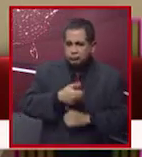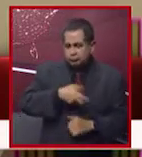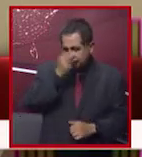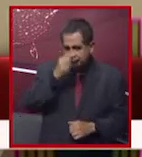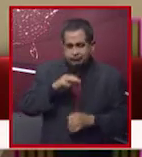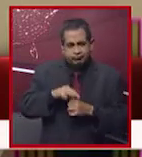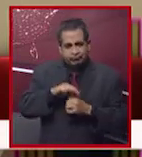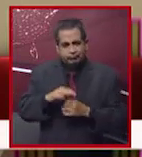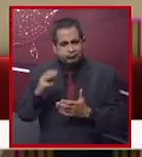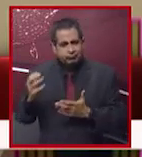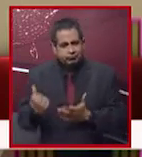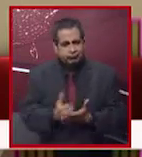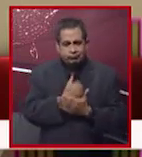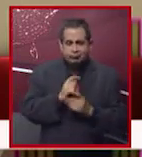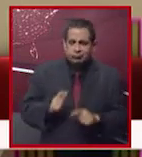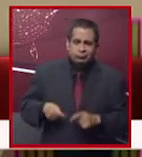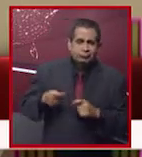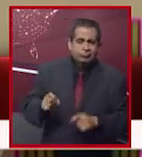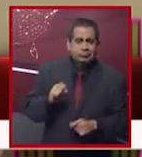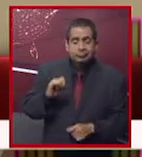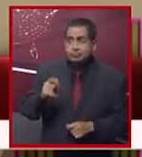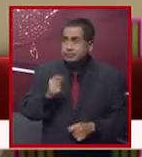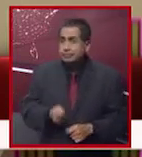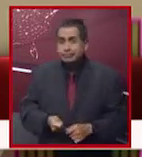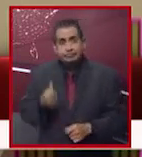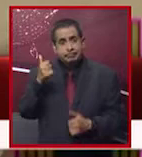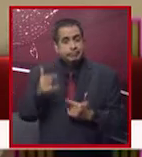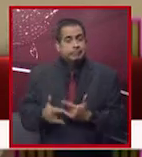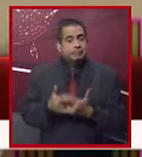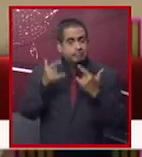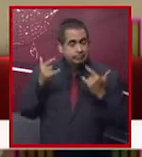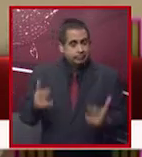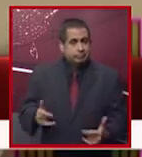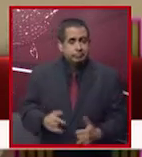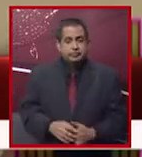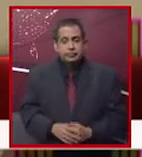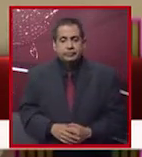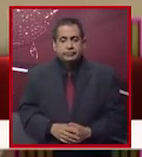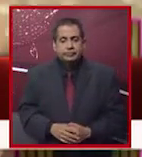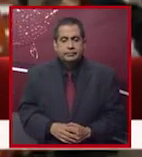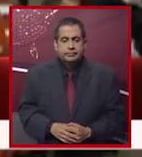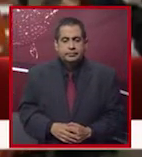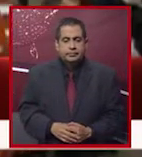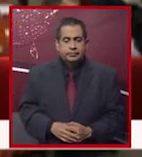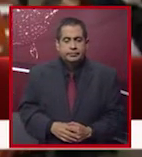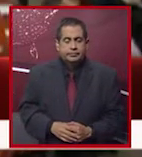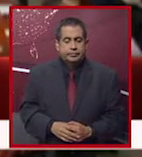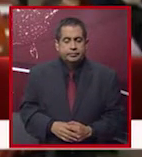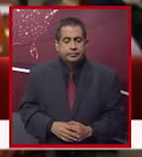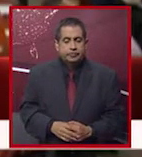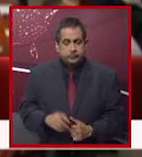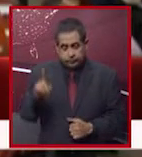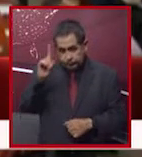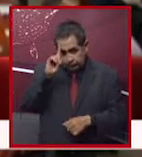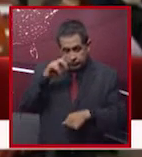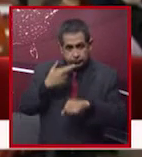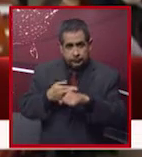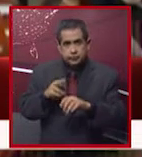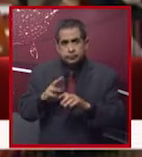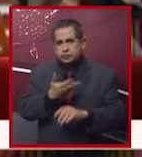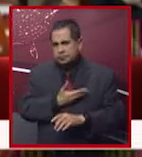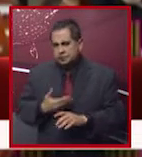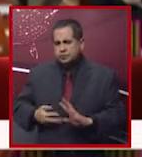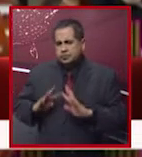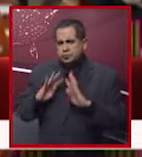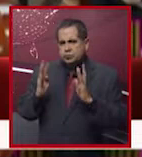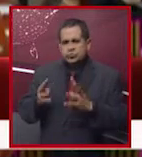y nunca tantas habían sido electas para incidir en los acuerdos legislativos del país. El consejero presidente informó además